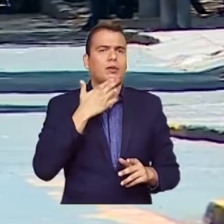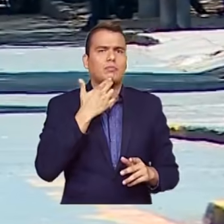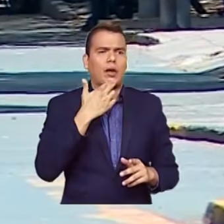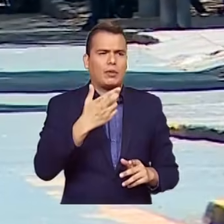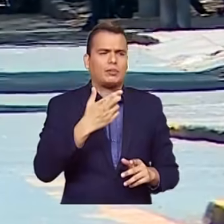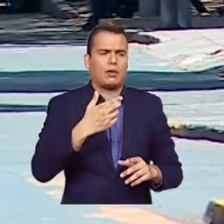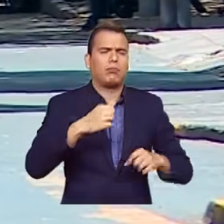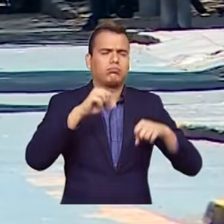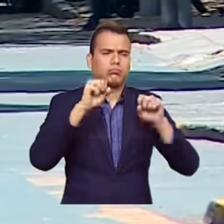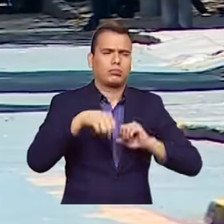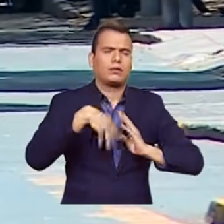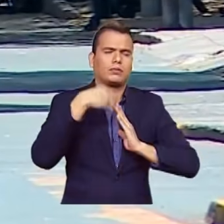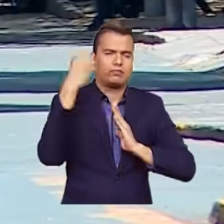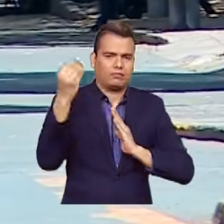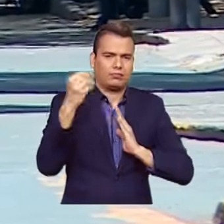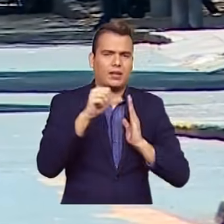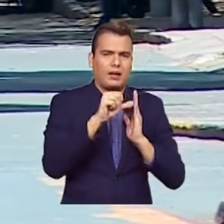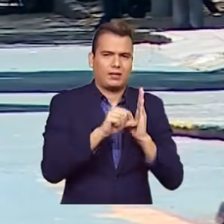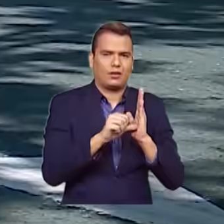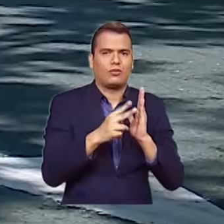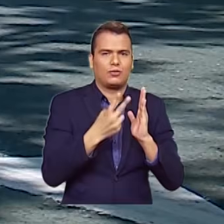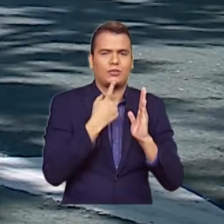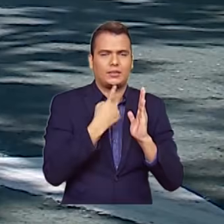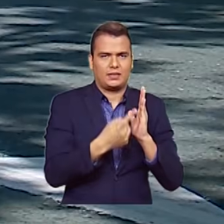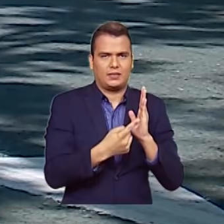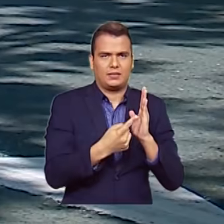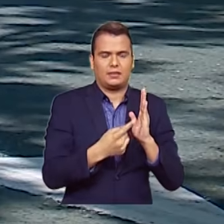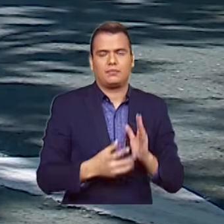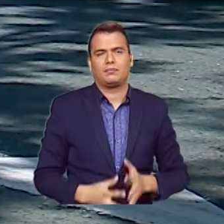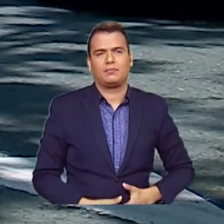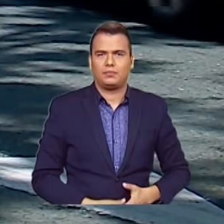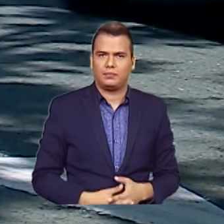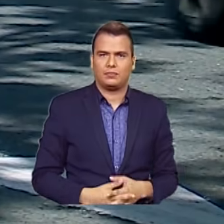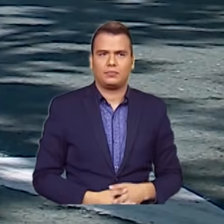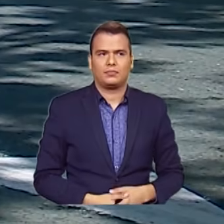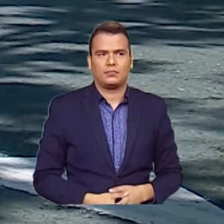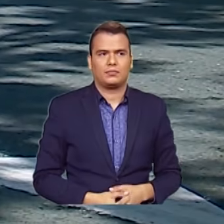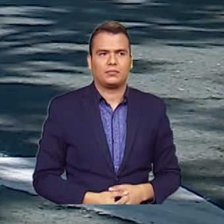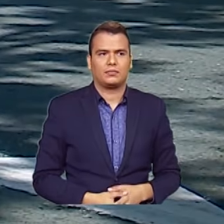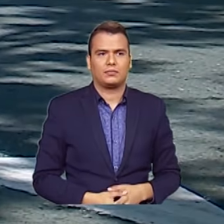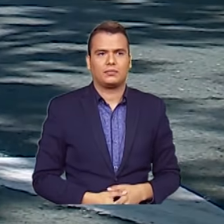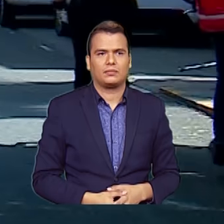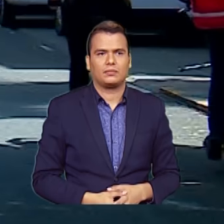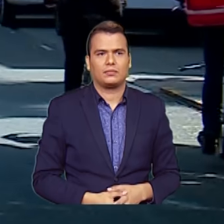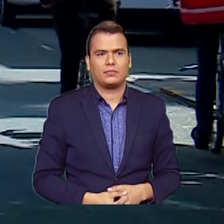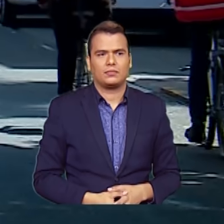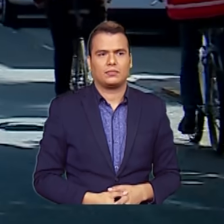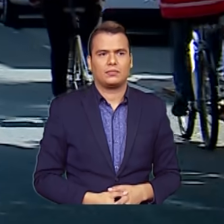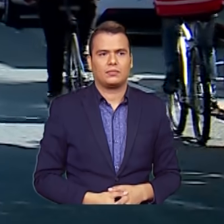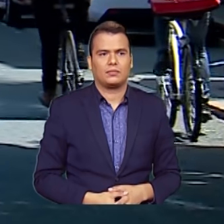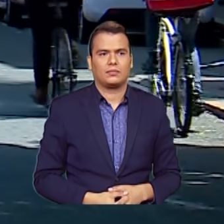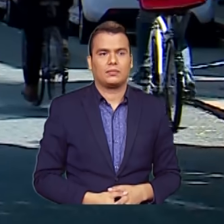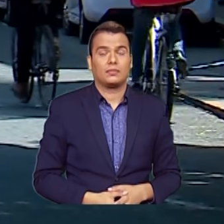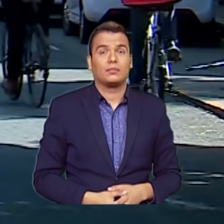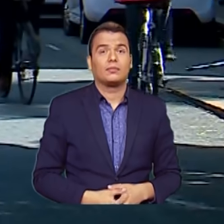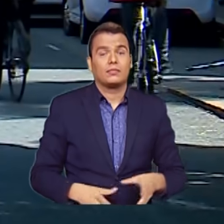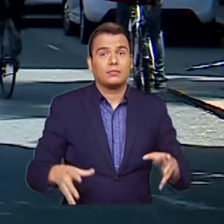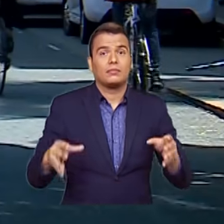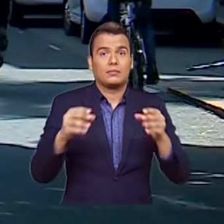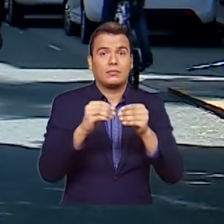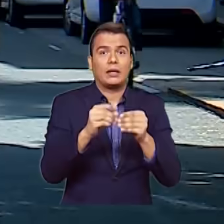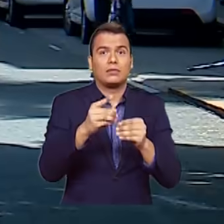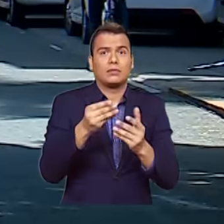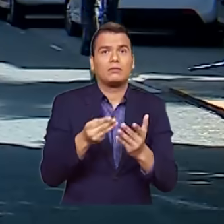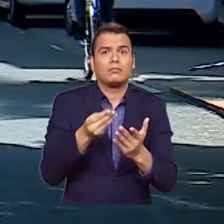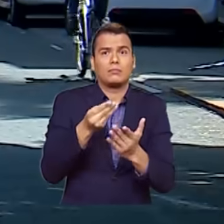en el artículo 2 del decreto distrital 08 08 del 2020 que irá por 24 horas cabe aclarar que si usted